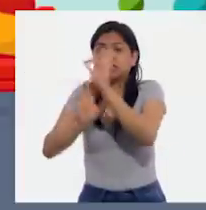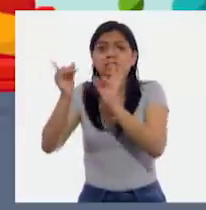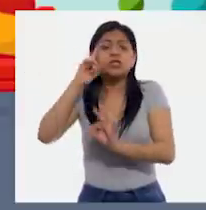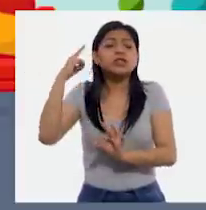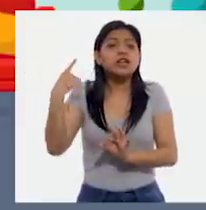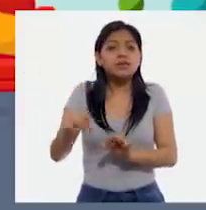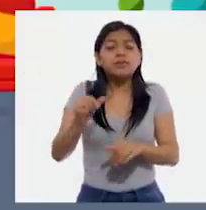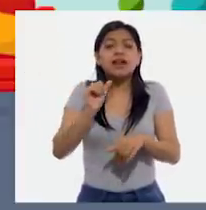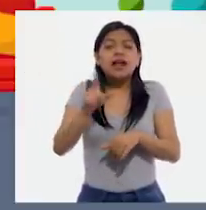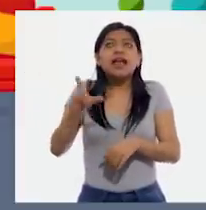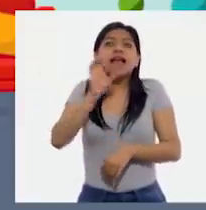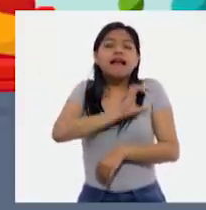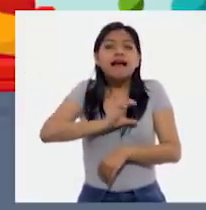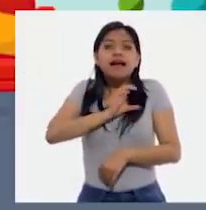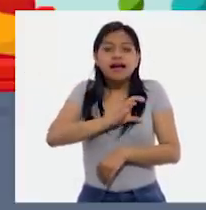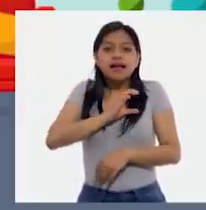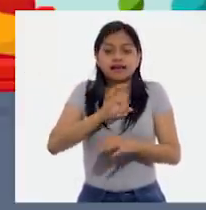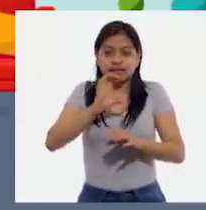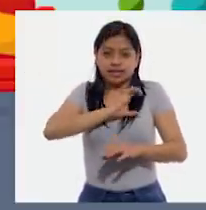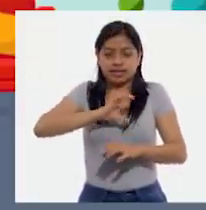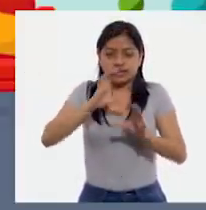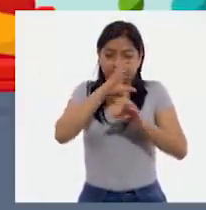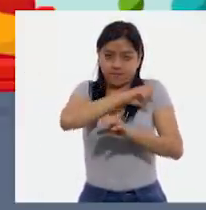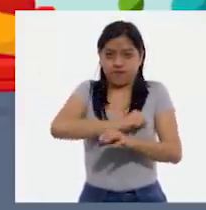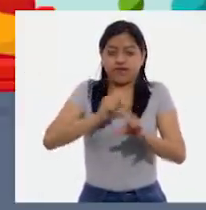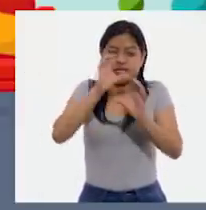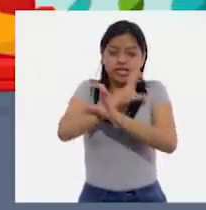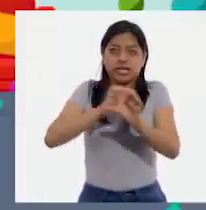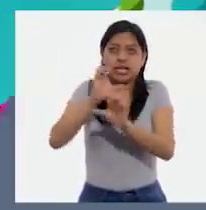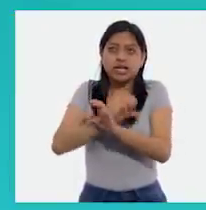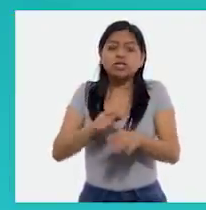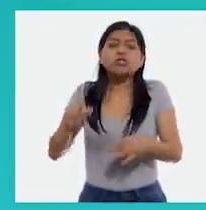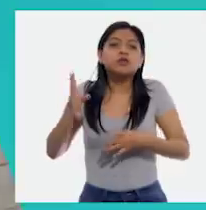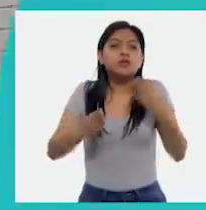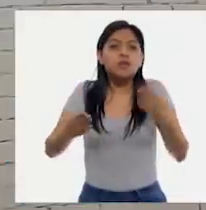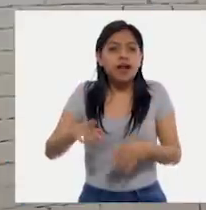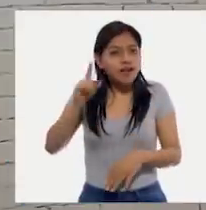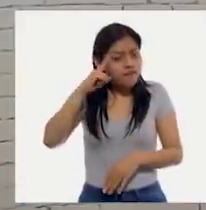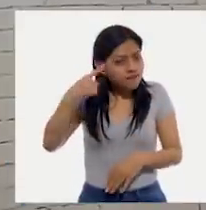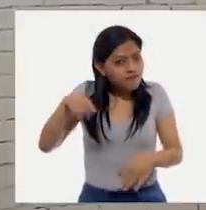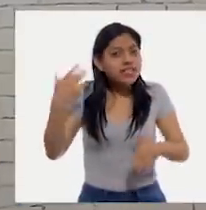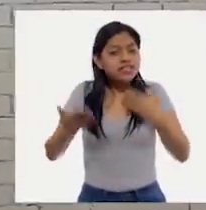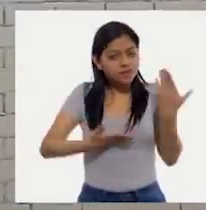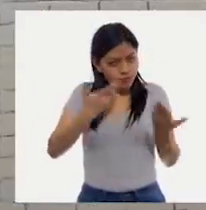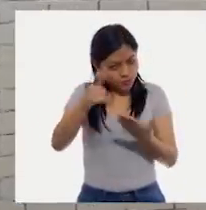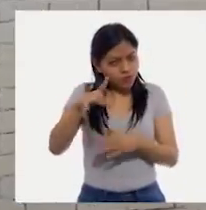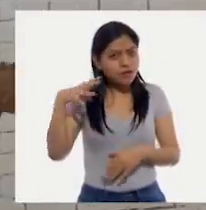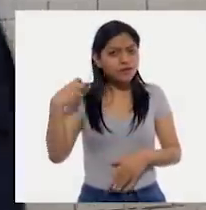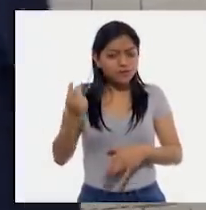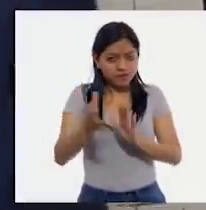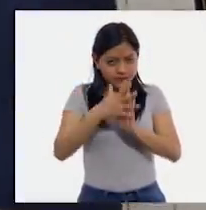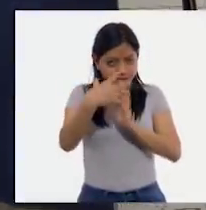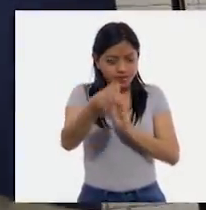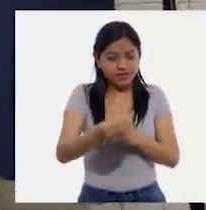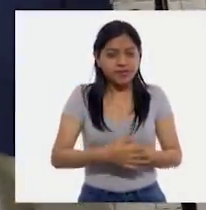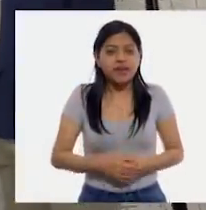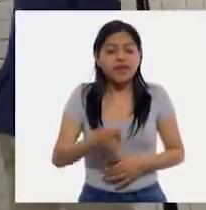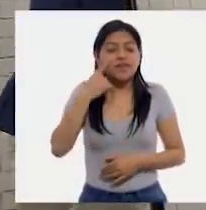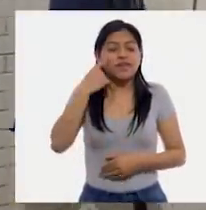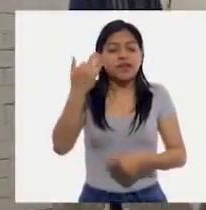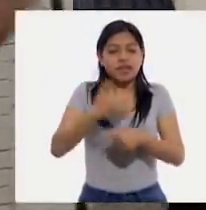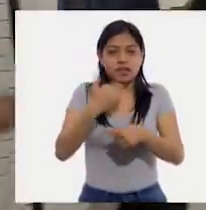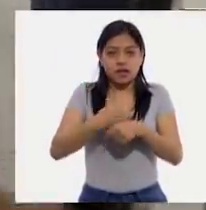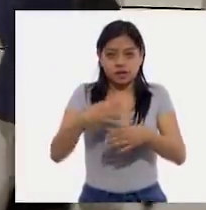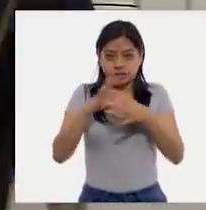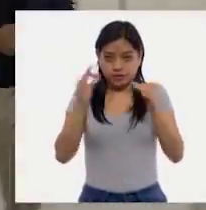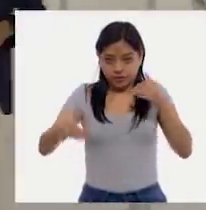favorita. Es muy fácil y divertido. ¡Inténtalo! Pásale, Celso. Verás la escenografía como lo que decía David